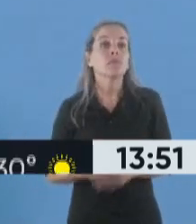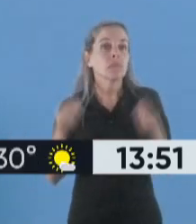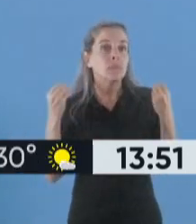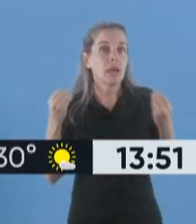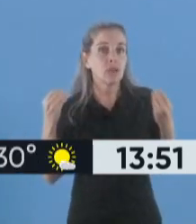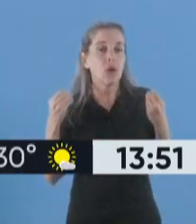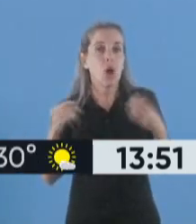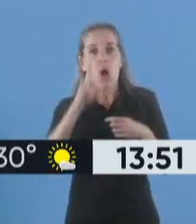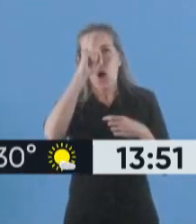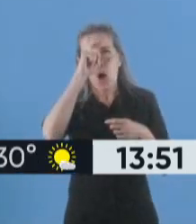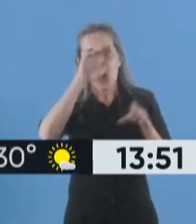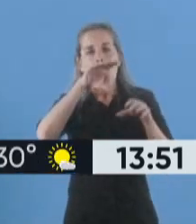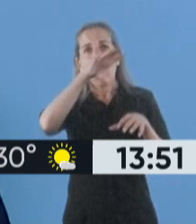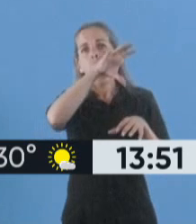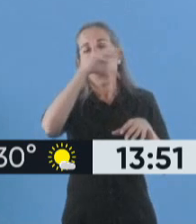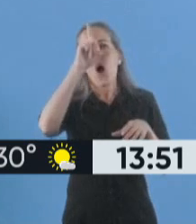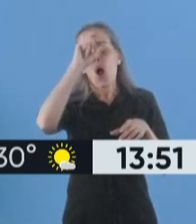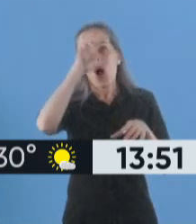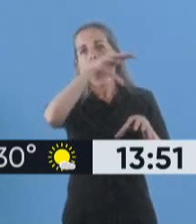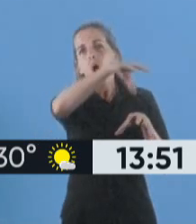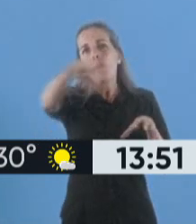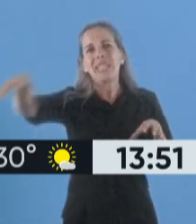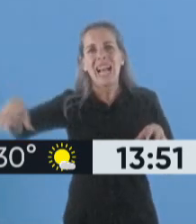salud absolutamente diezmado.